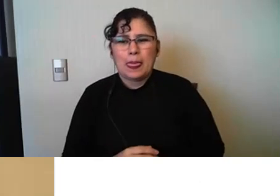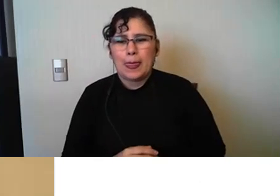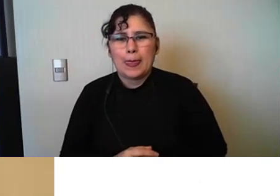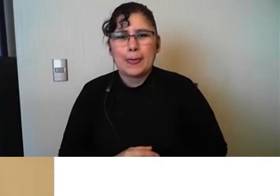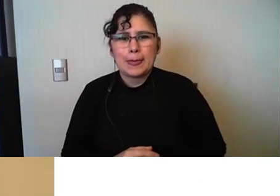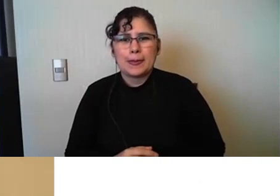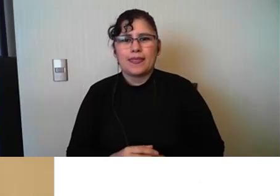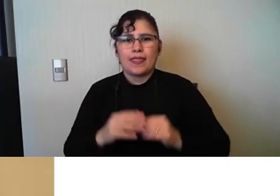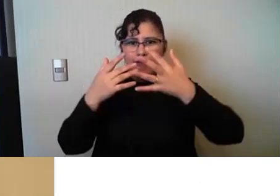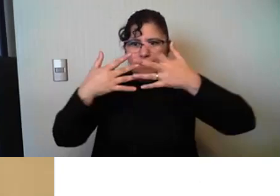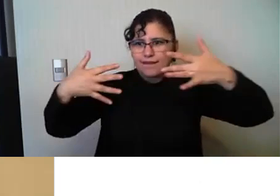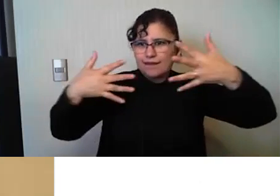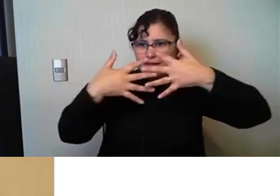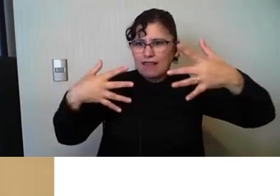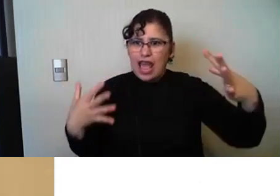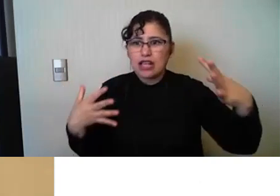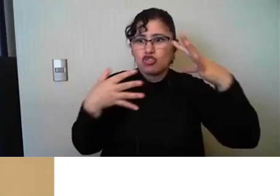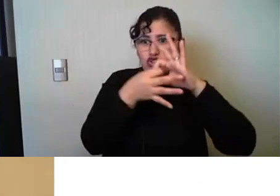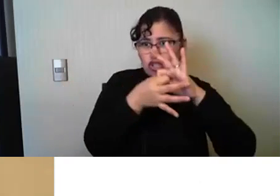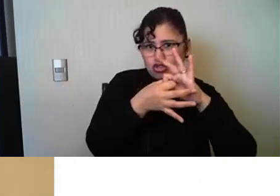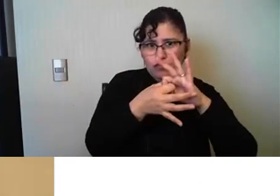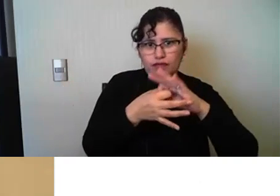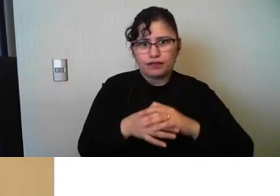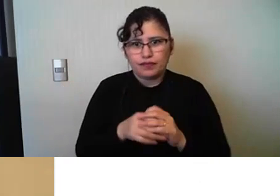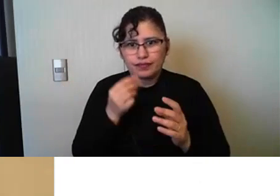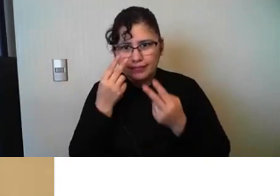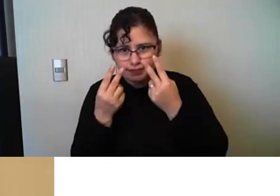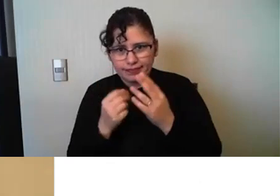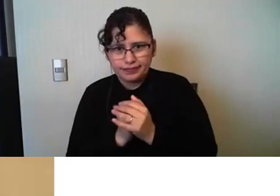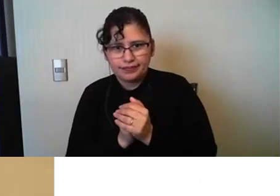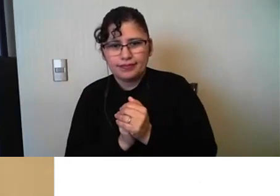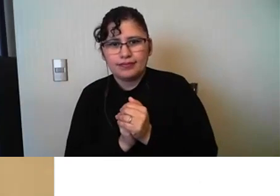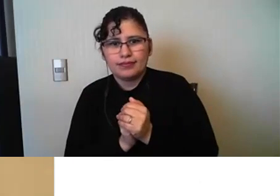Fibras de asociación. Acá tenemos, ¿ya?